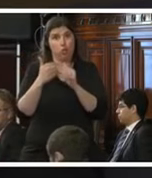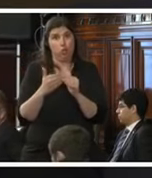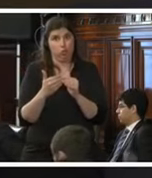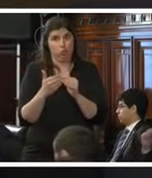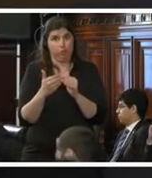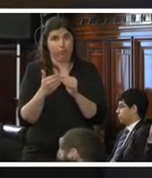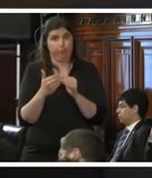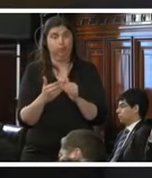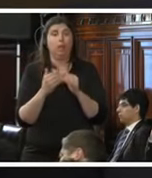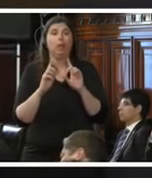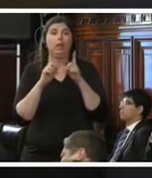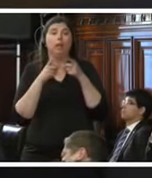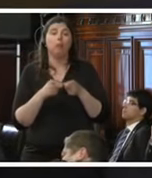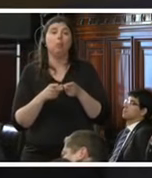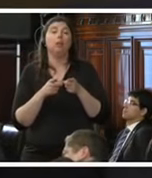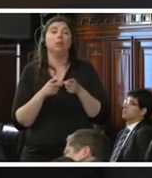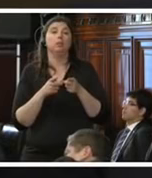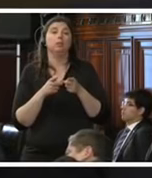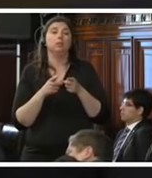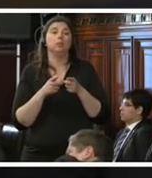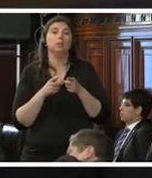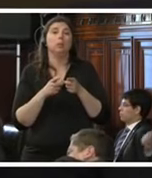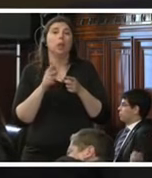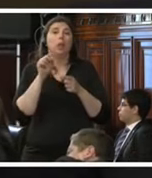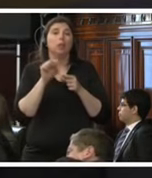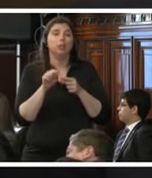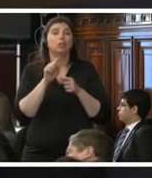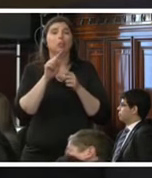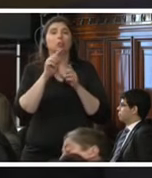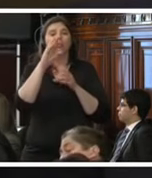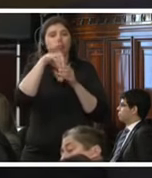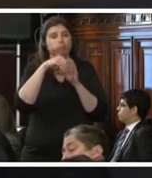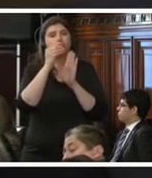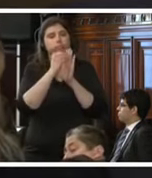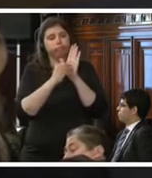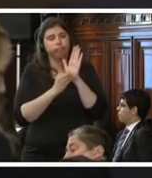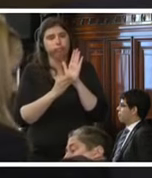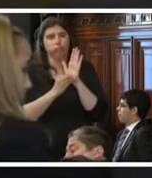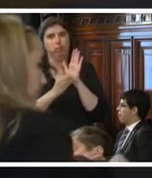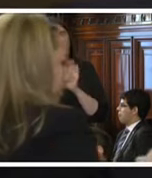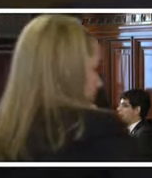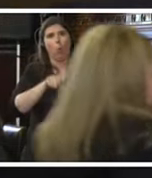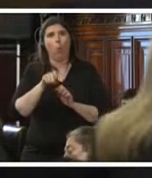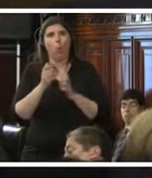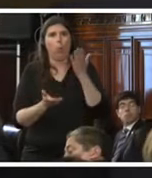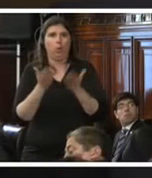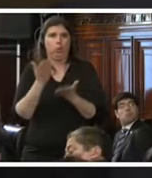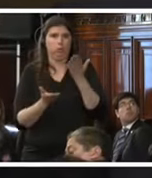también el otorgamiento de los actos de contenido jurisdiccional. El agente